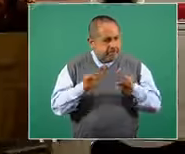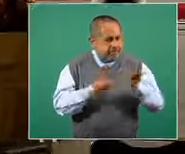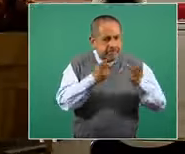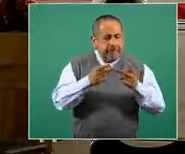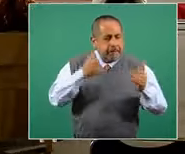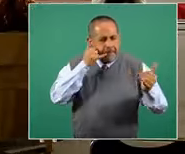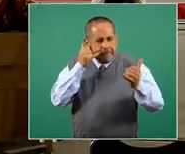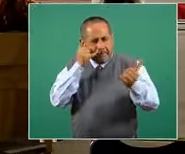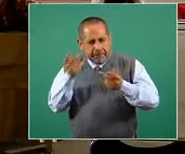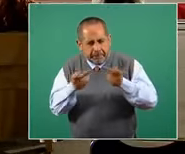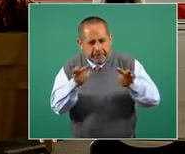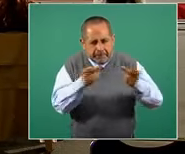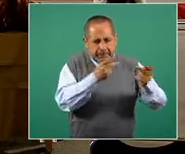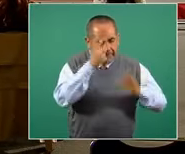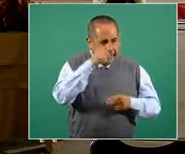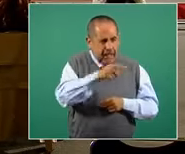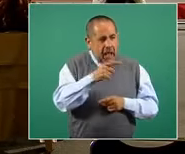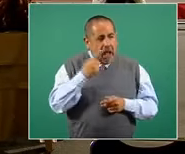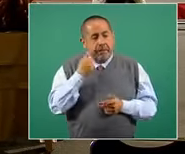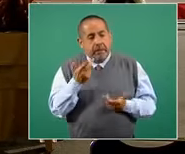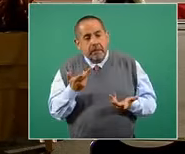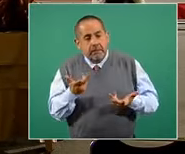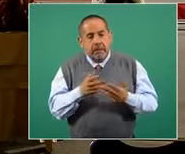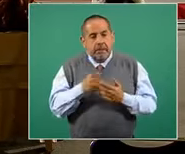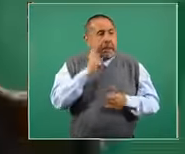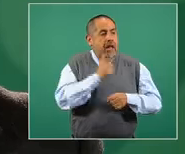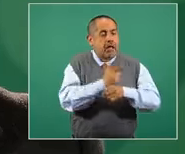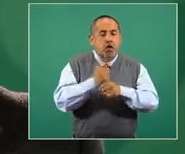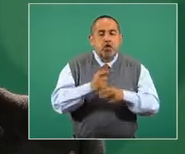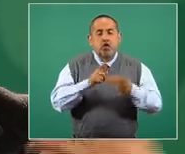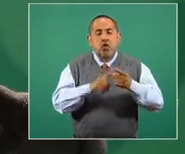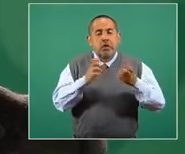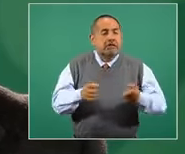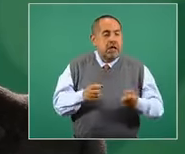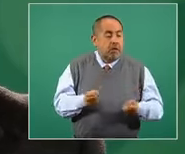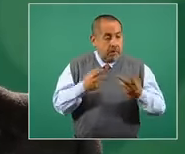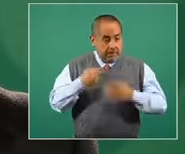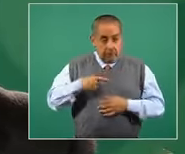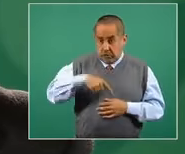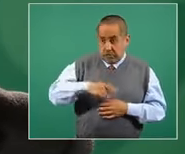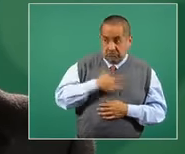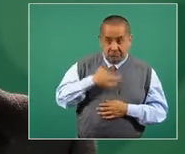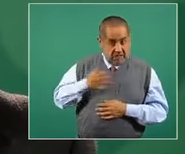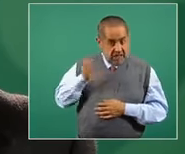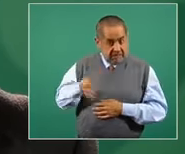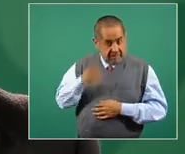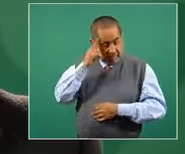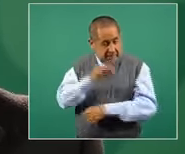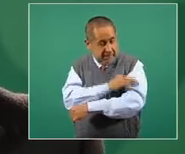que se hicieron precisamente con este propósito, preidentificar la sensibilidad poblacional